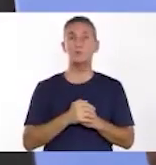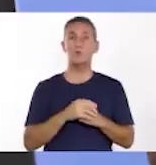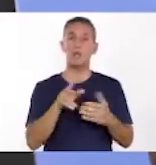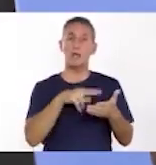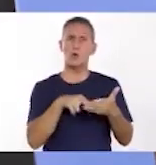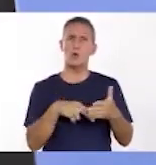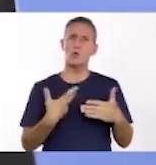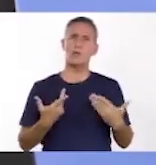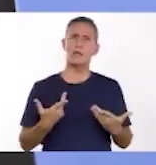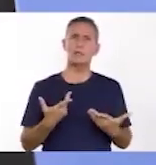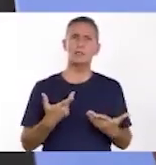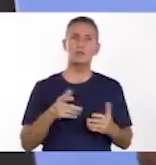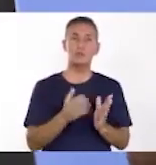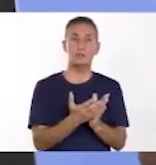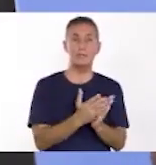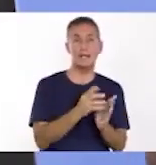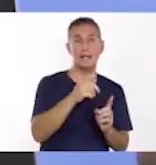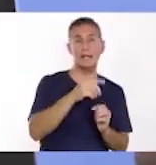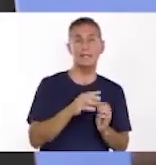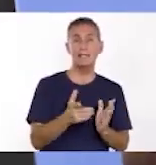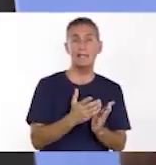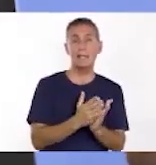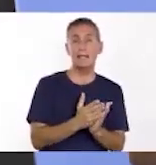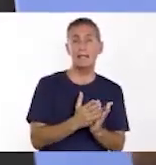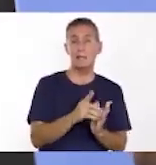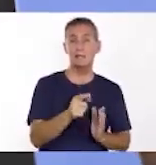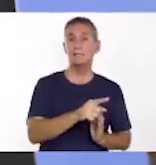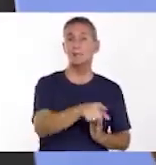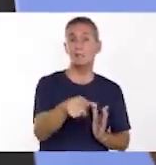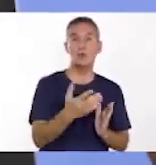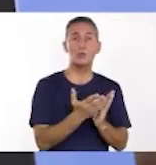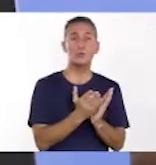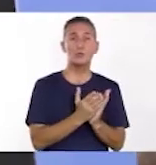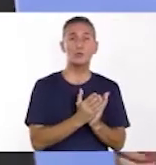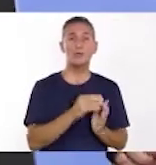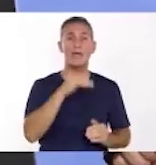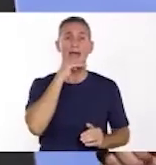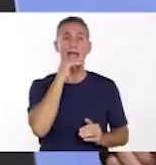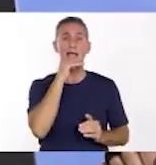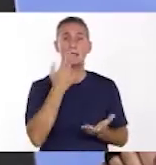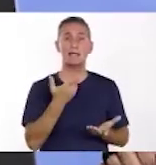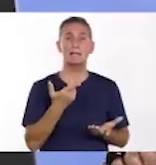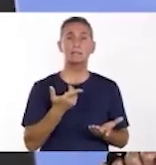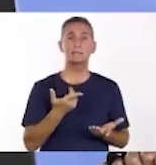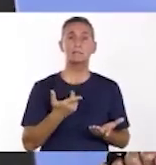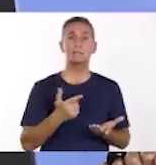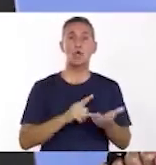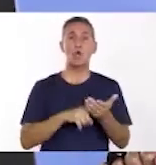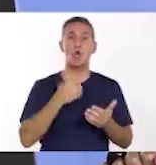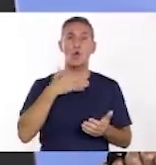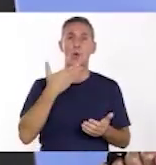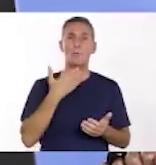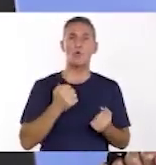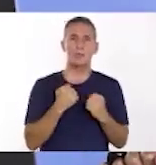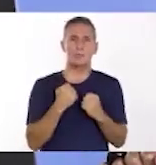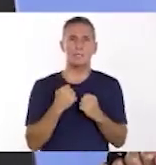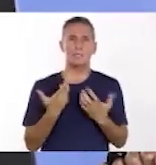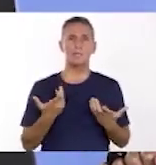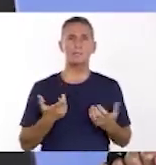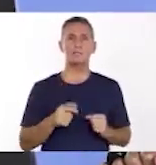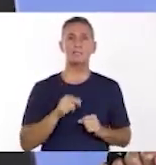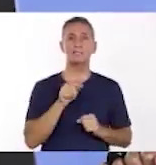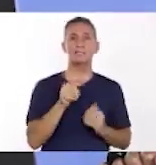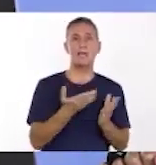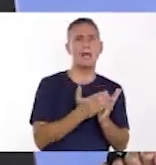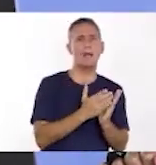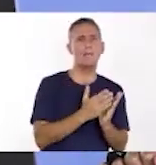la lectura de su libro, de uno de sus libros, el libro azul, el poema de invierno, que está